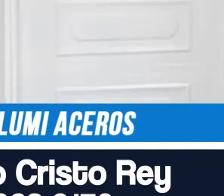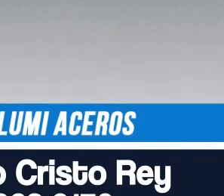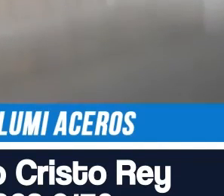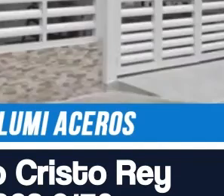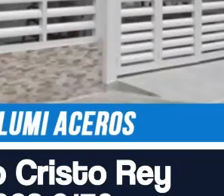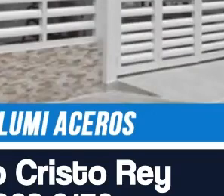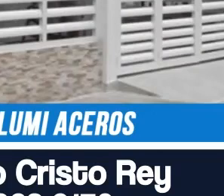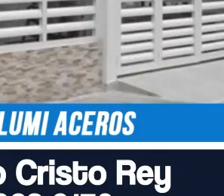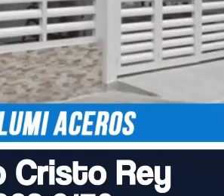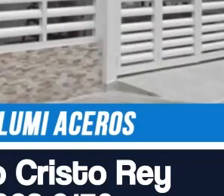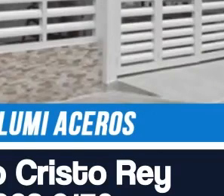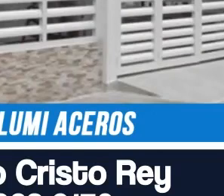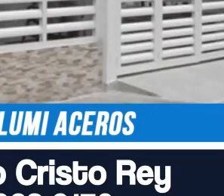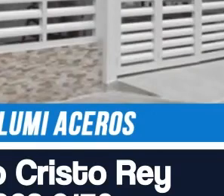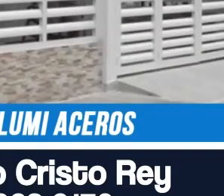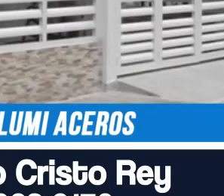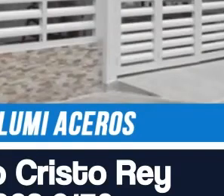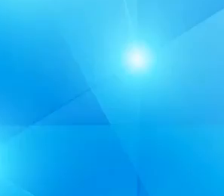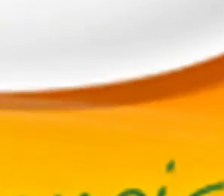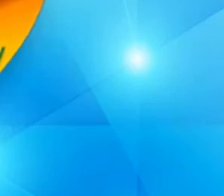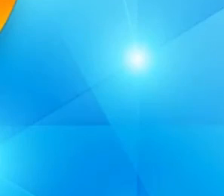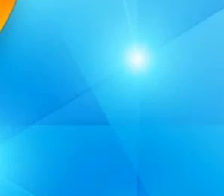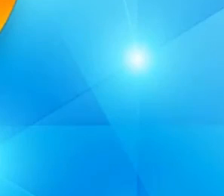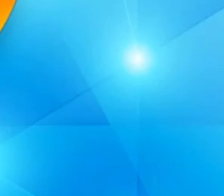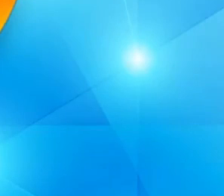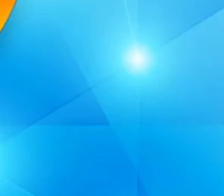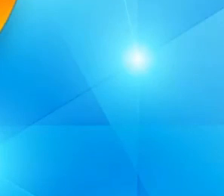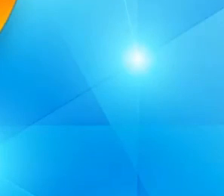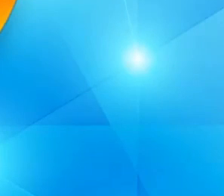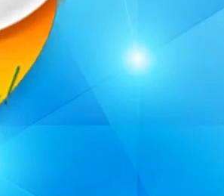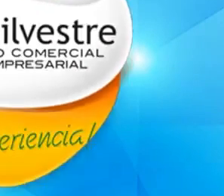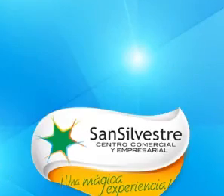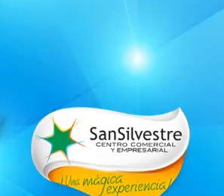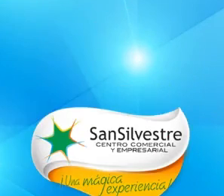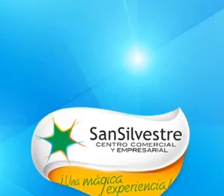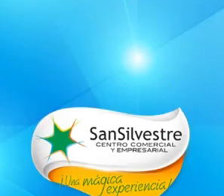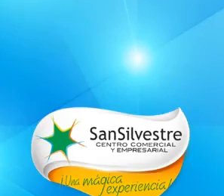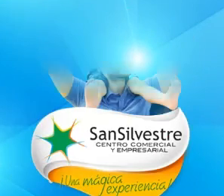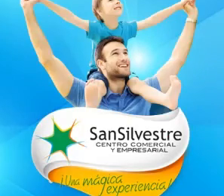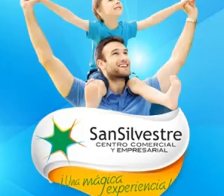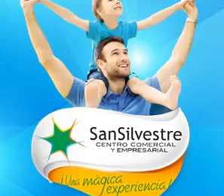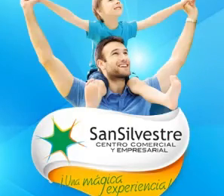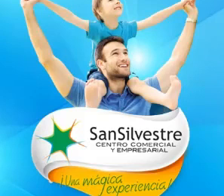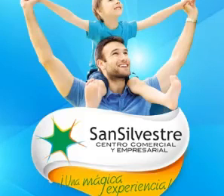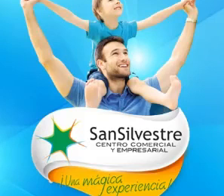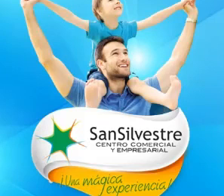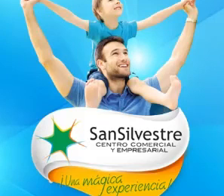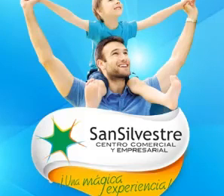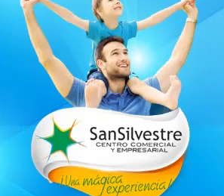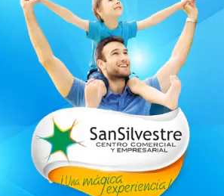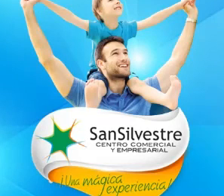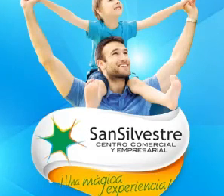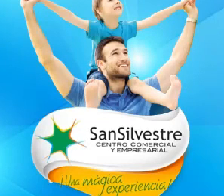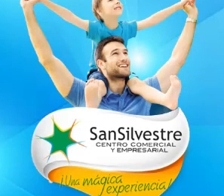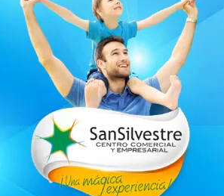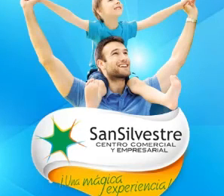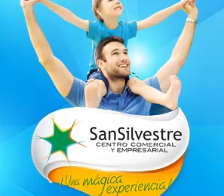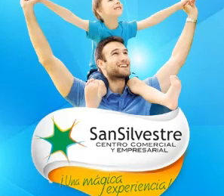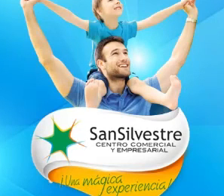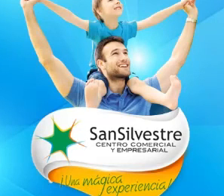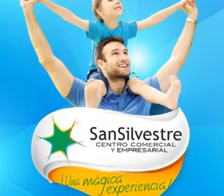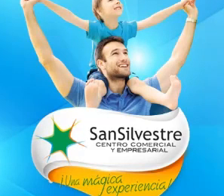aluminio, acero y metálicas. Contáctenos. En el Centro Comercial San Silvestre, compra, registra y gánate esta espectacular moto para papá. Registra